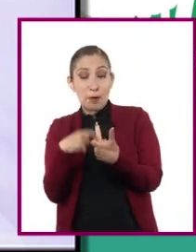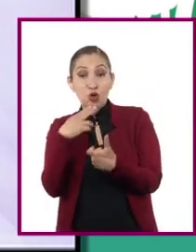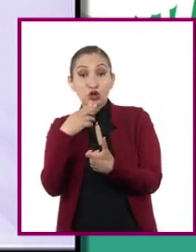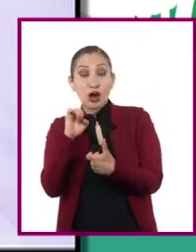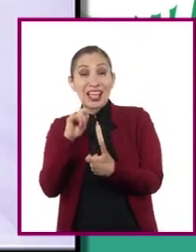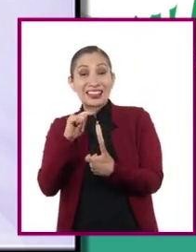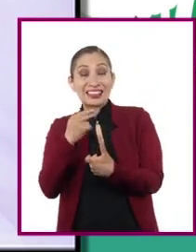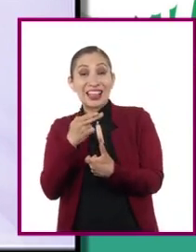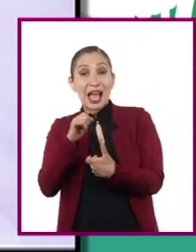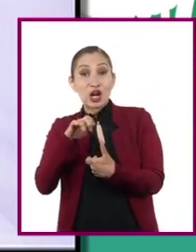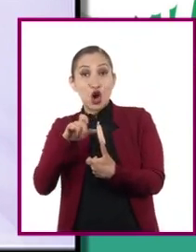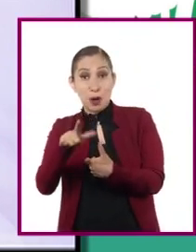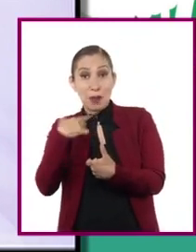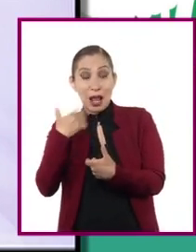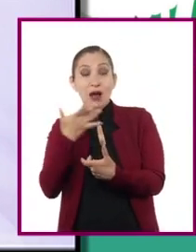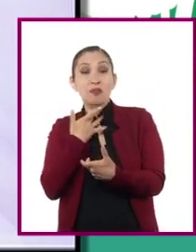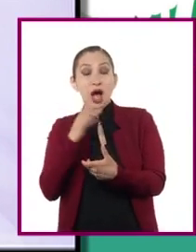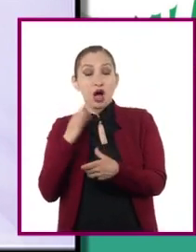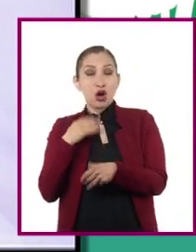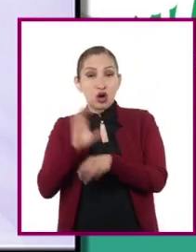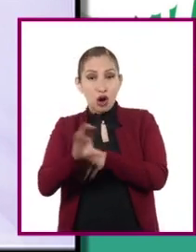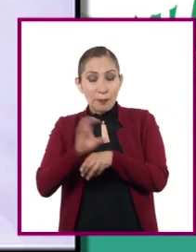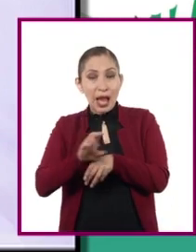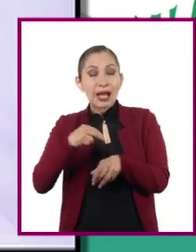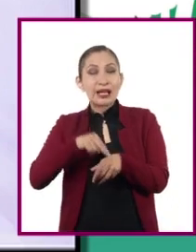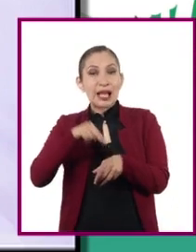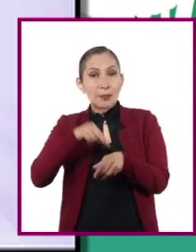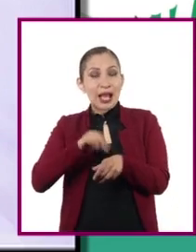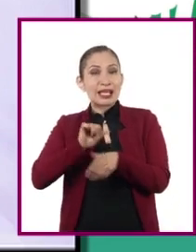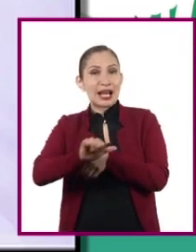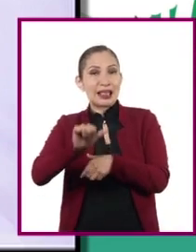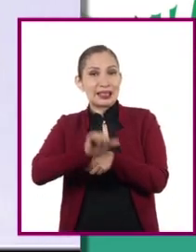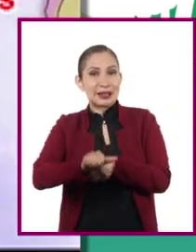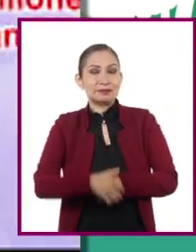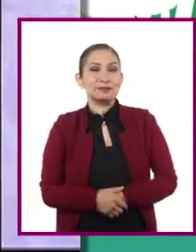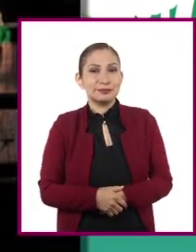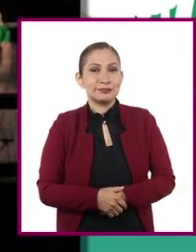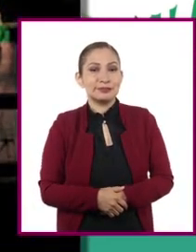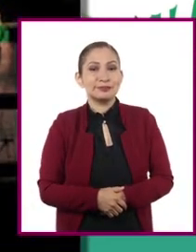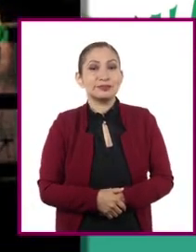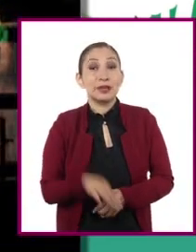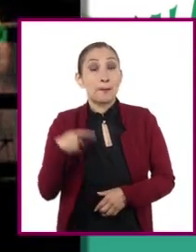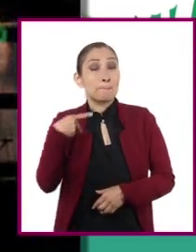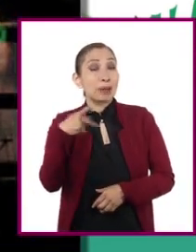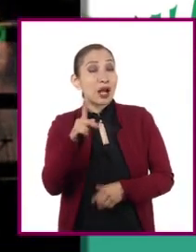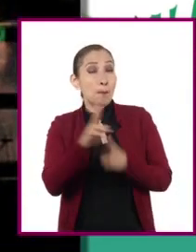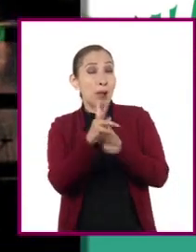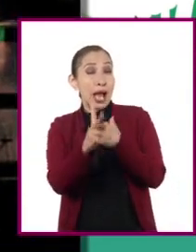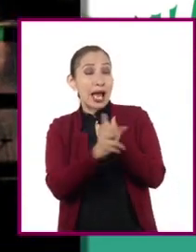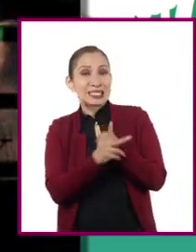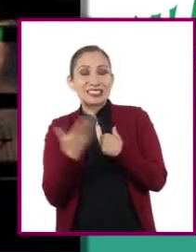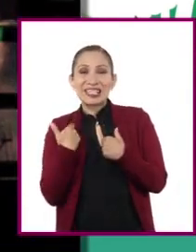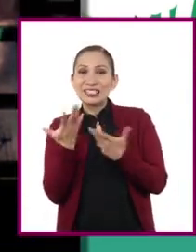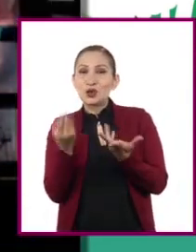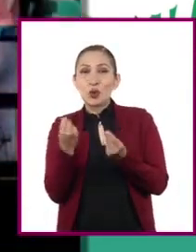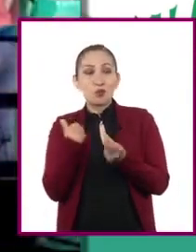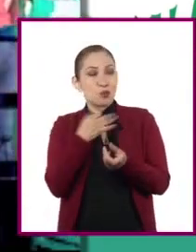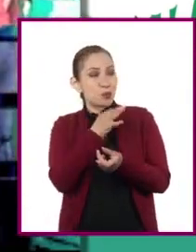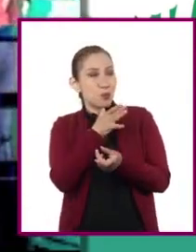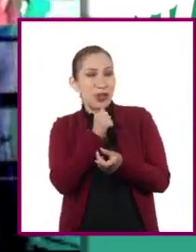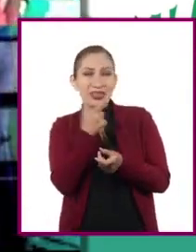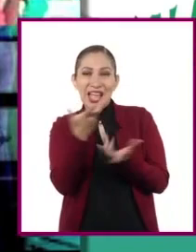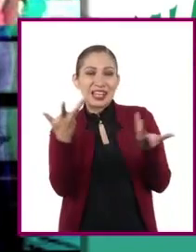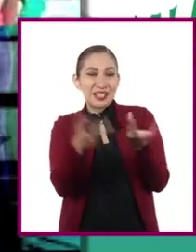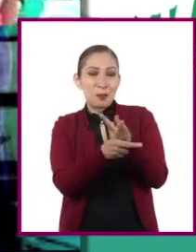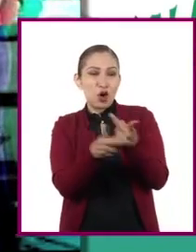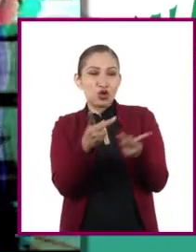al uso del etanol como combustible son Colombia, Nicaragua y Argentina. Sin embargo, en países que no son autosuficientes